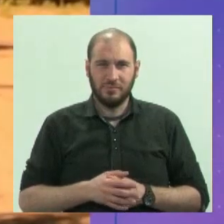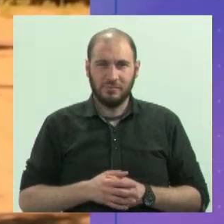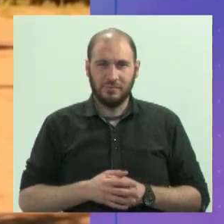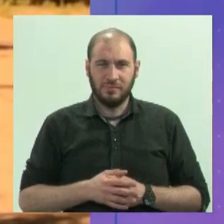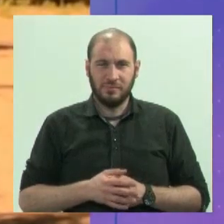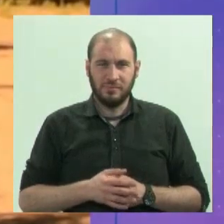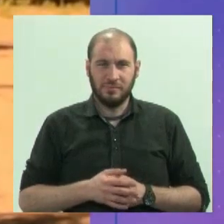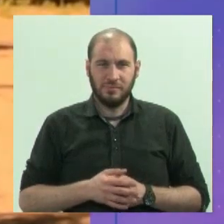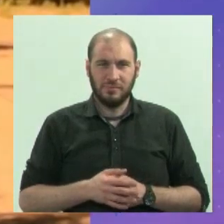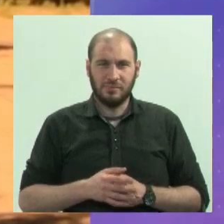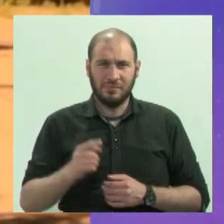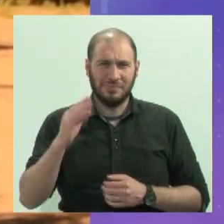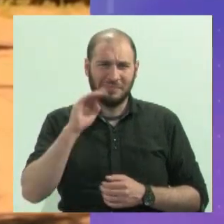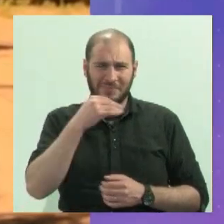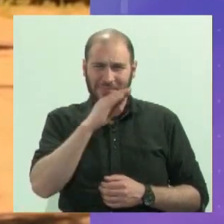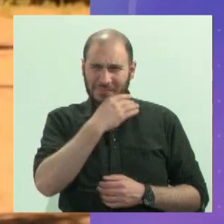indio puro.